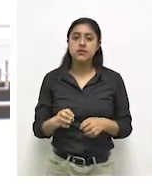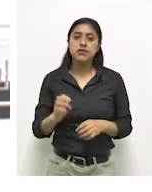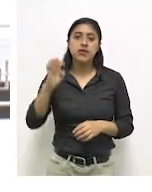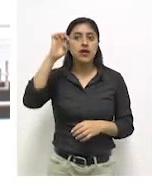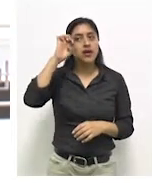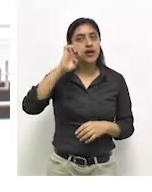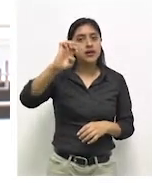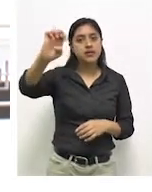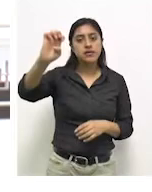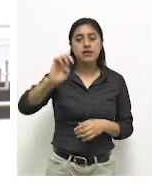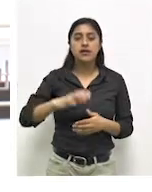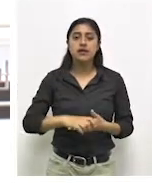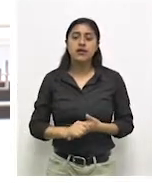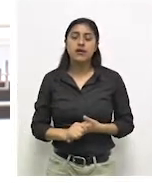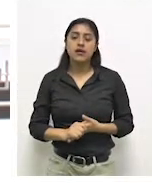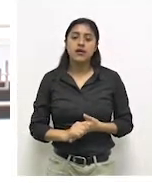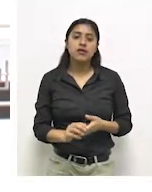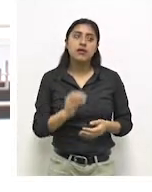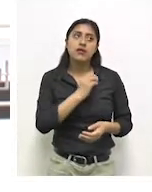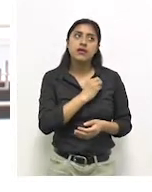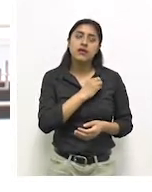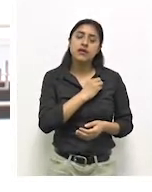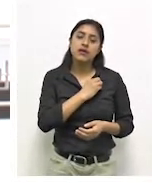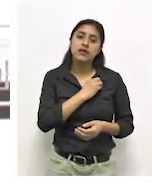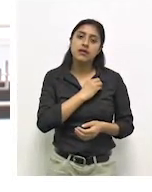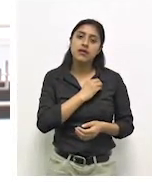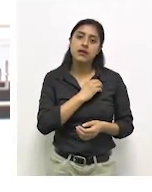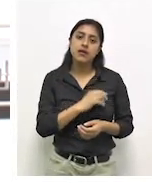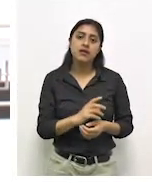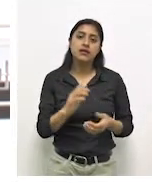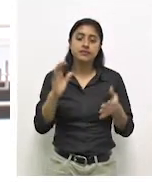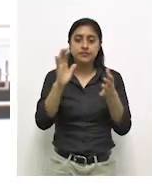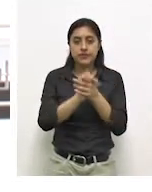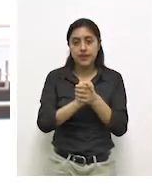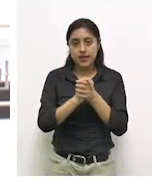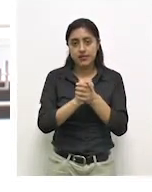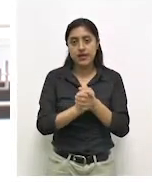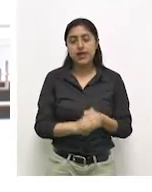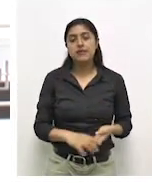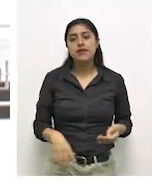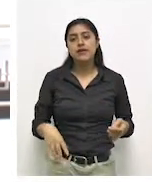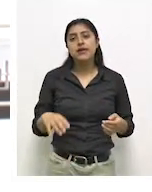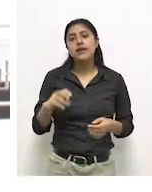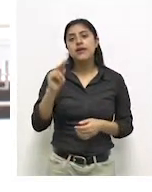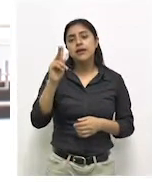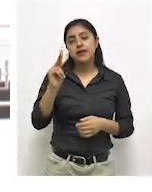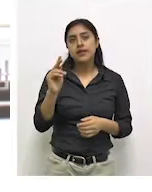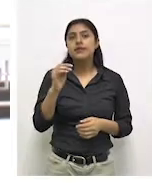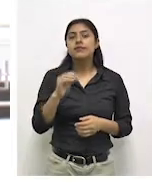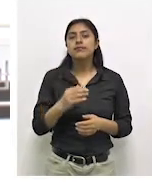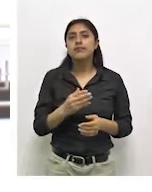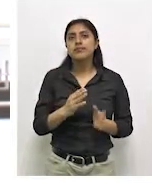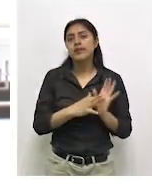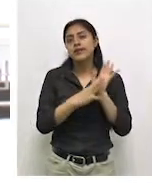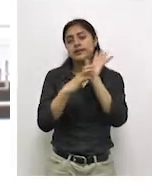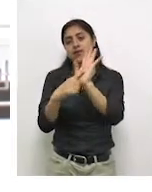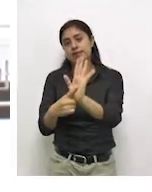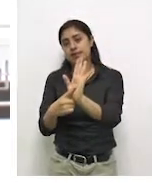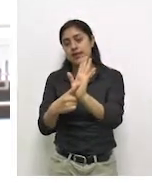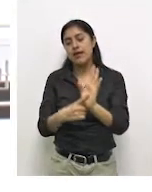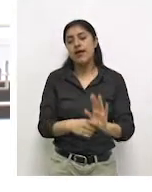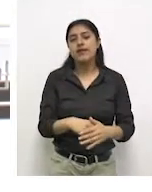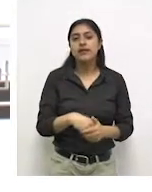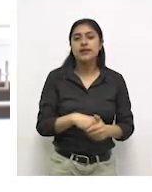un trámite con una persona en el extranjero, por lo tanto también requerían que para poder proceder a otro trámite legal, ¿verdad? Requería